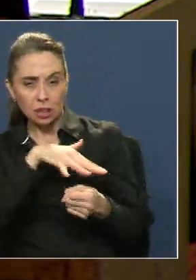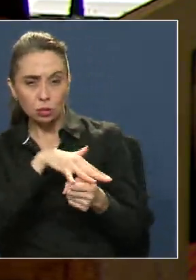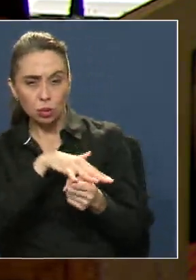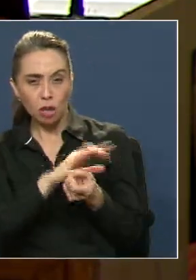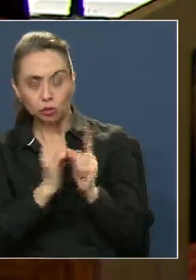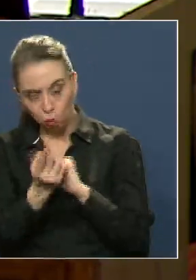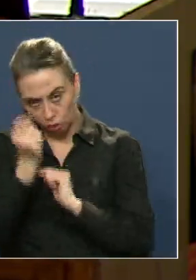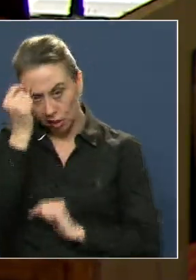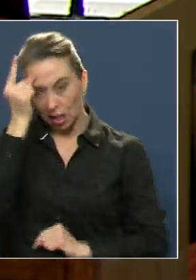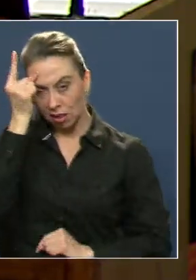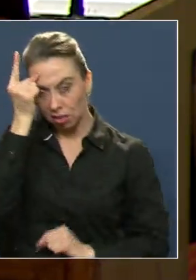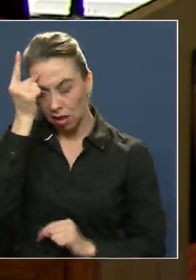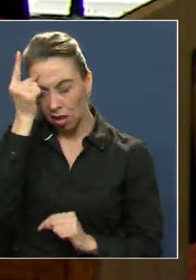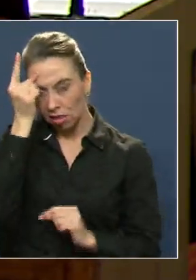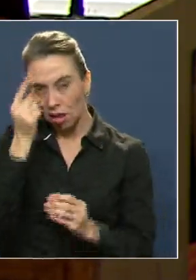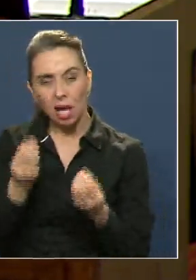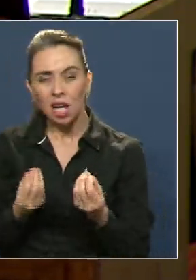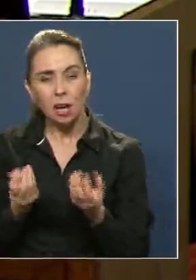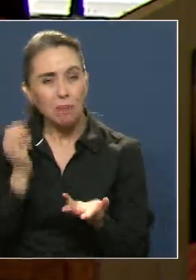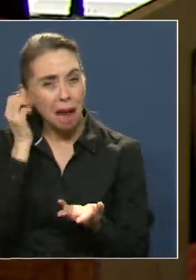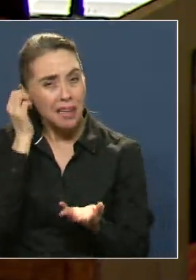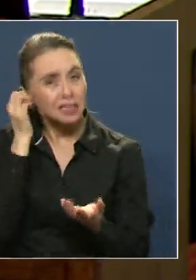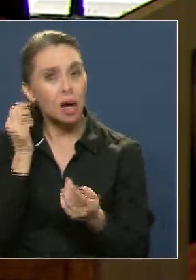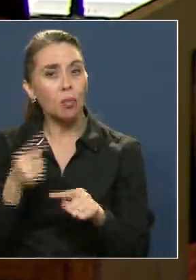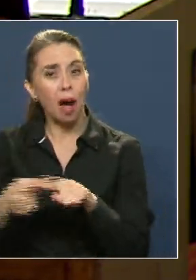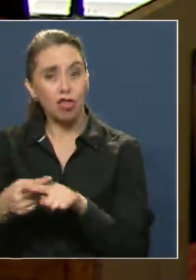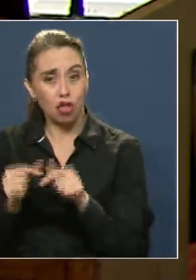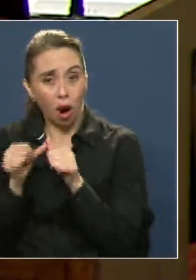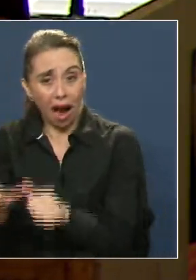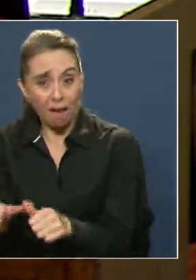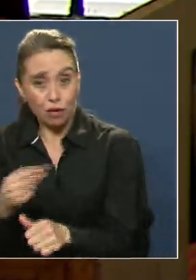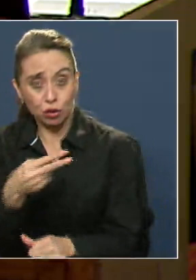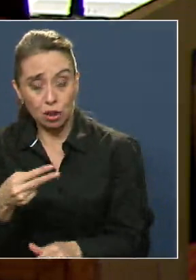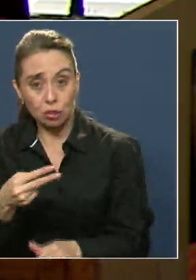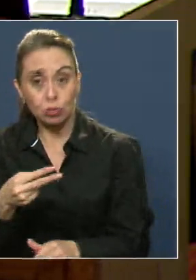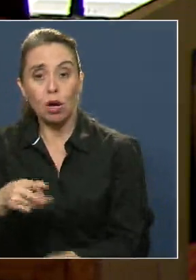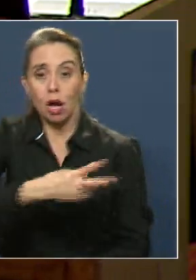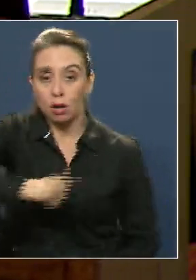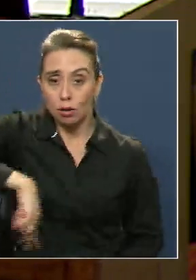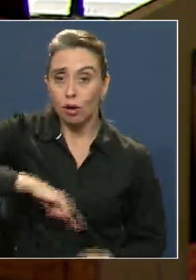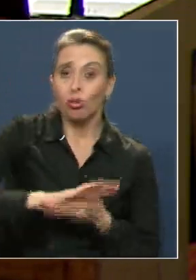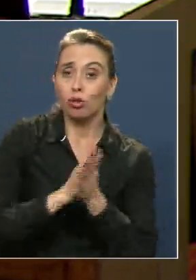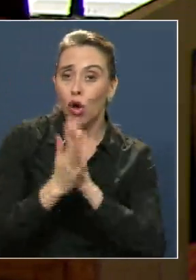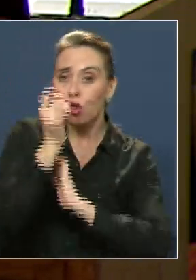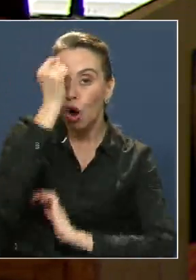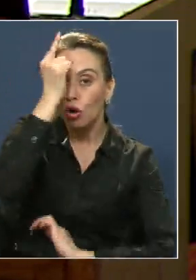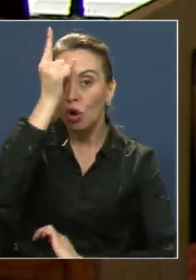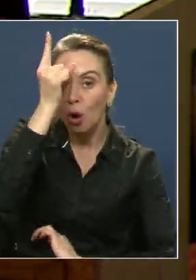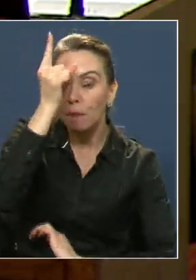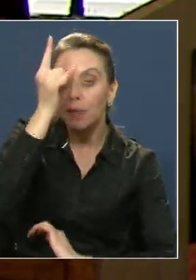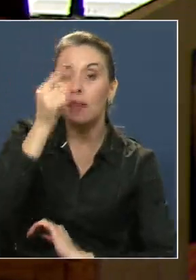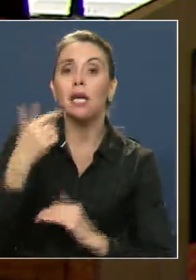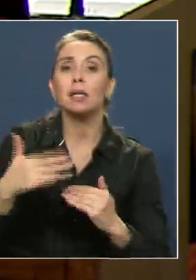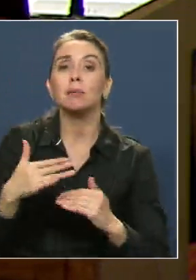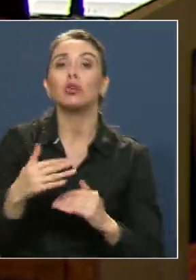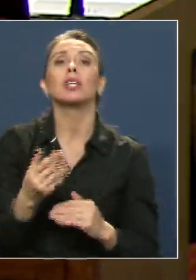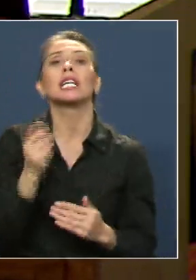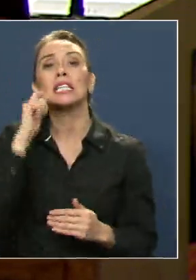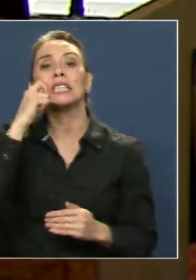el fenómeno que sucede cuando existen este tipo de abuso, todos comprendamos que es importante establecer la